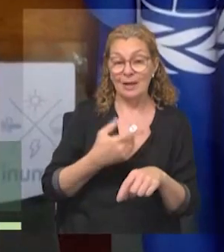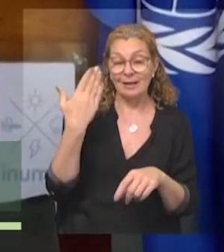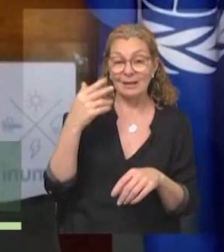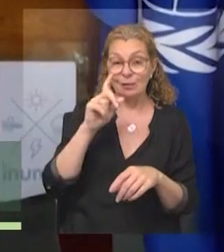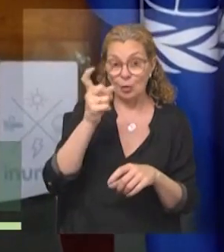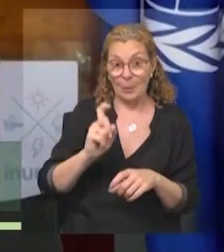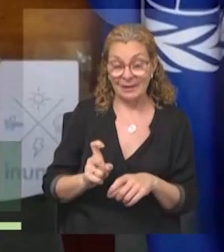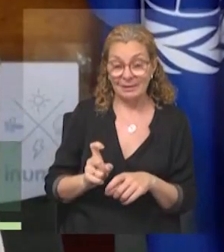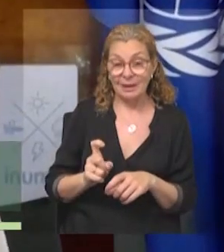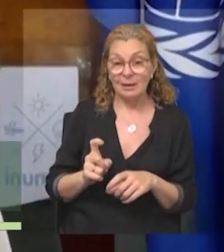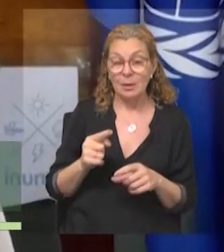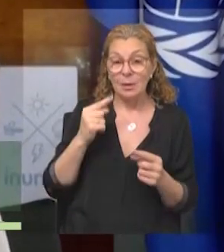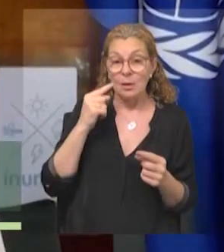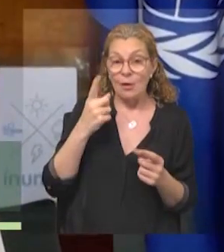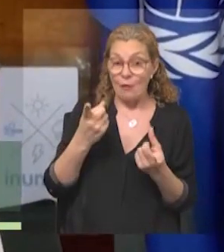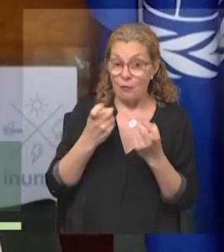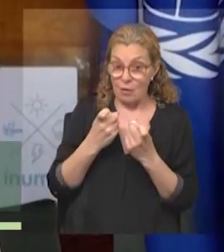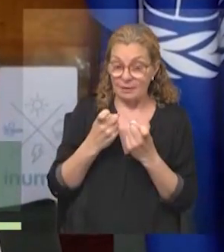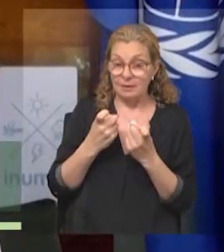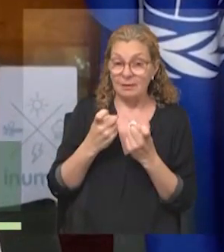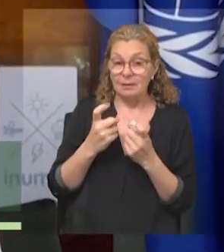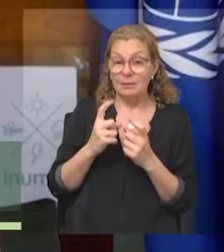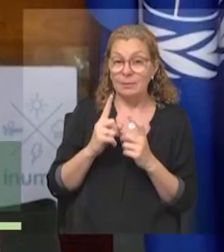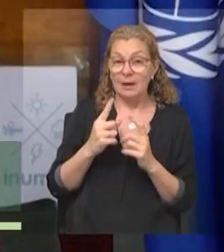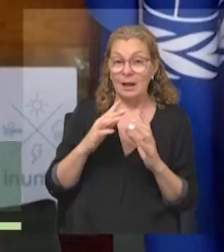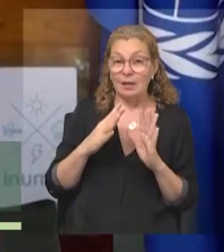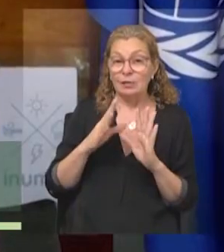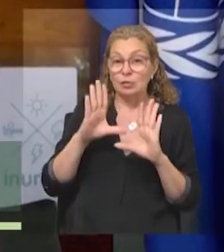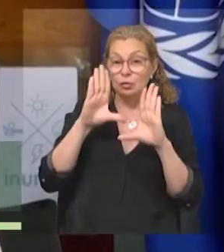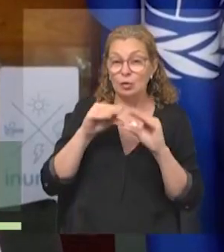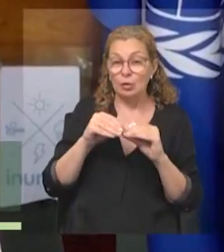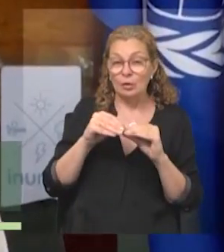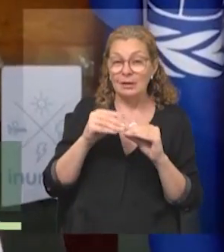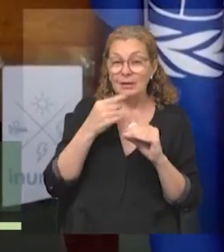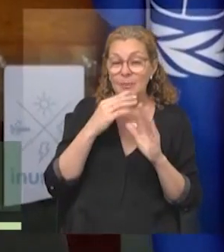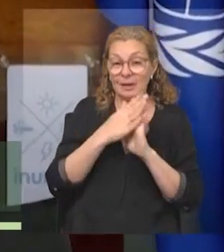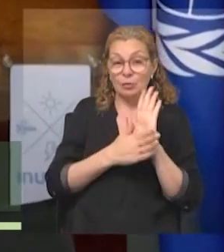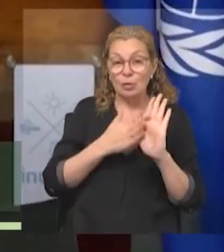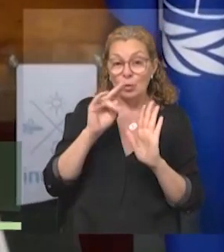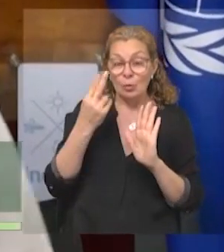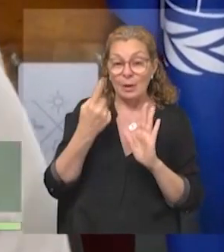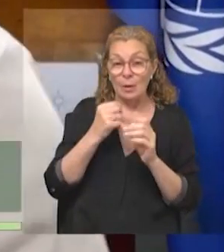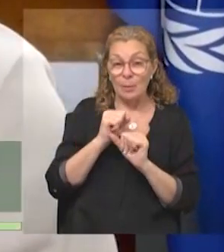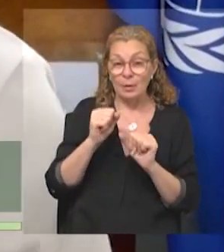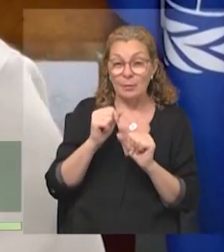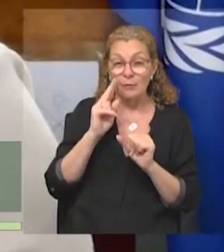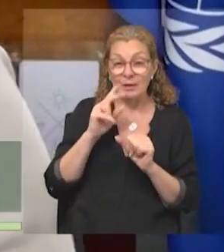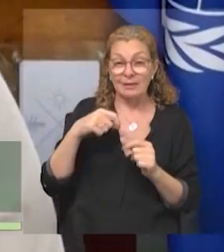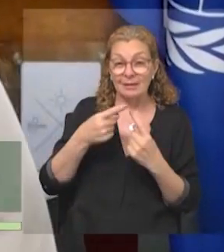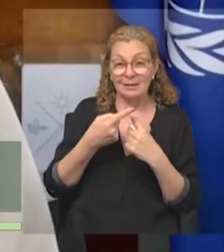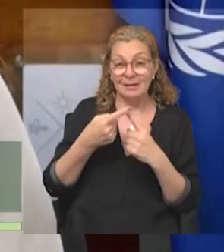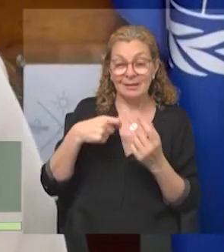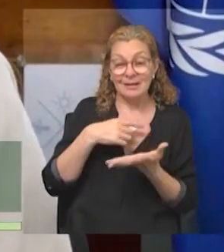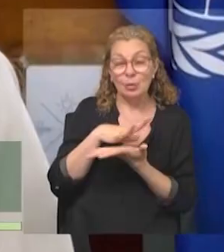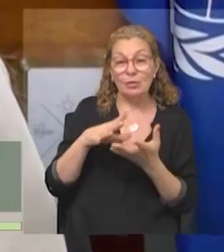tormentas eh puntualmente Muy fuertes eh Para todo lo que es este para todo el país lo que vamos a tener son situaciones distintas por